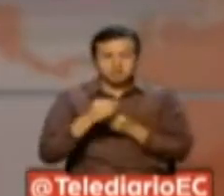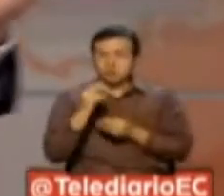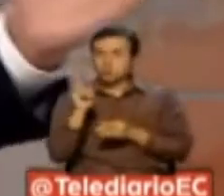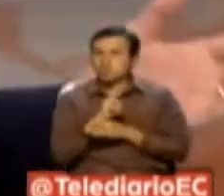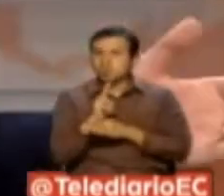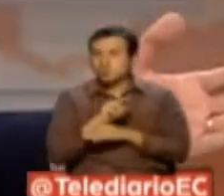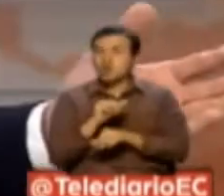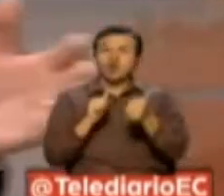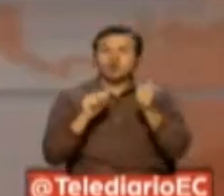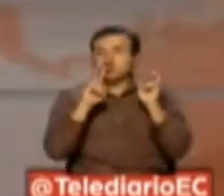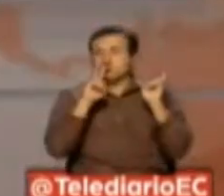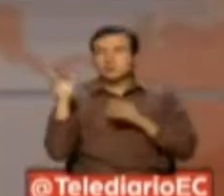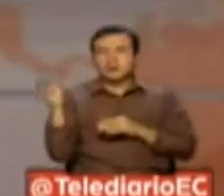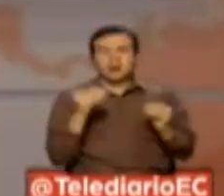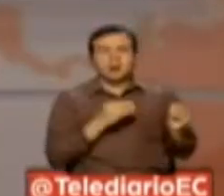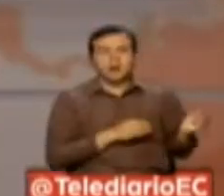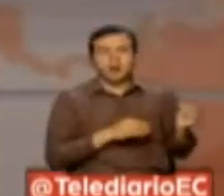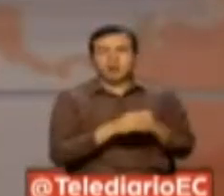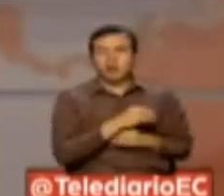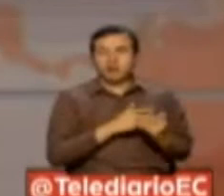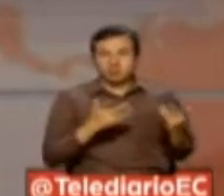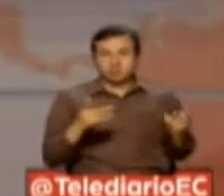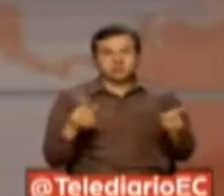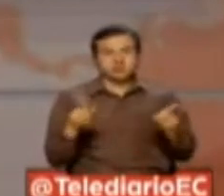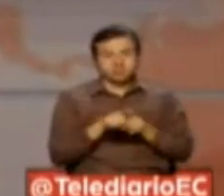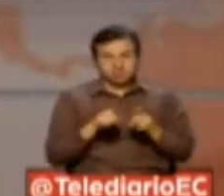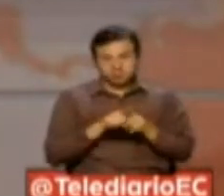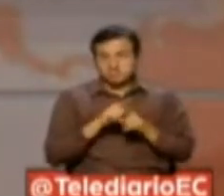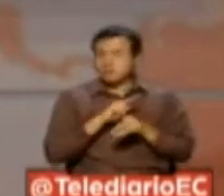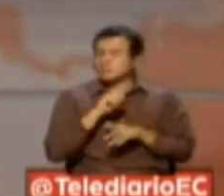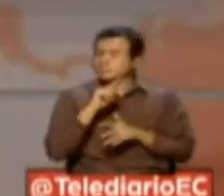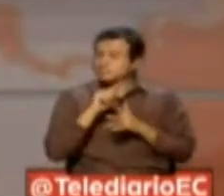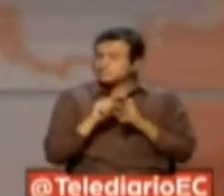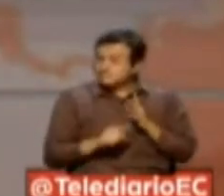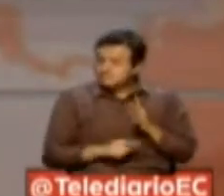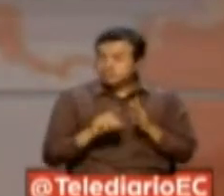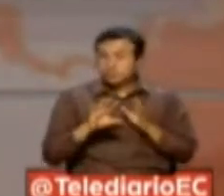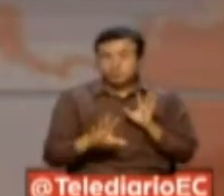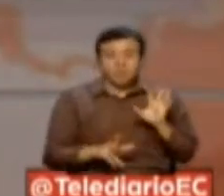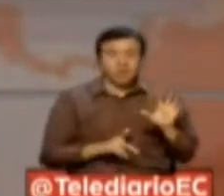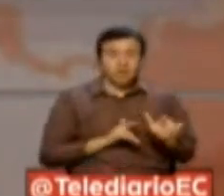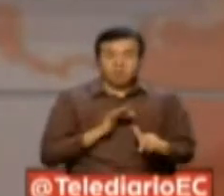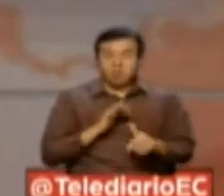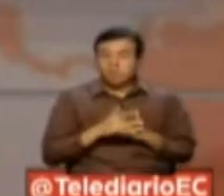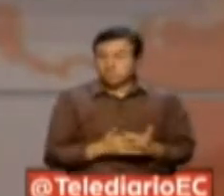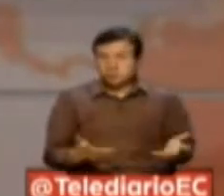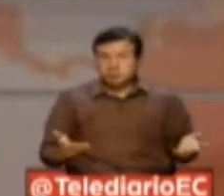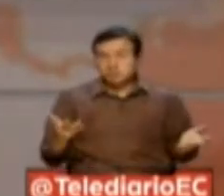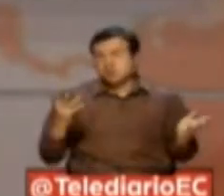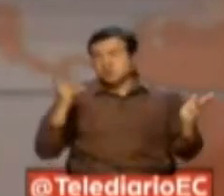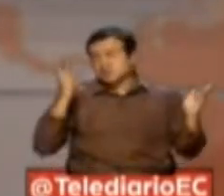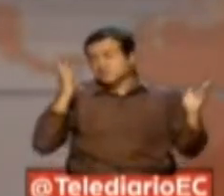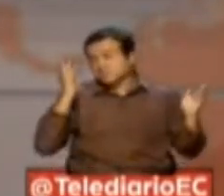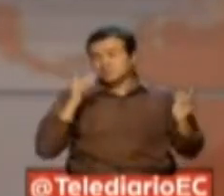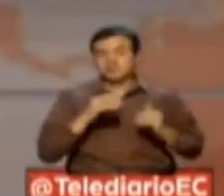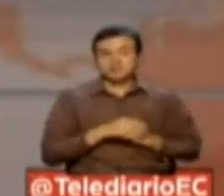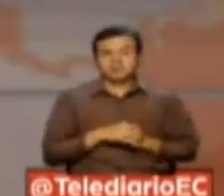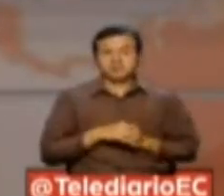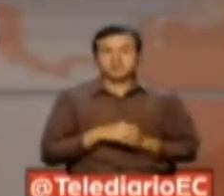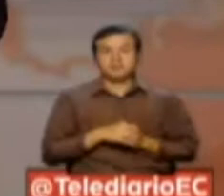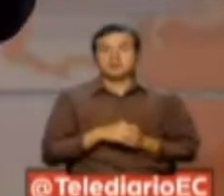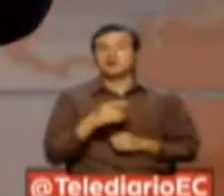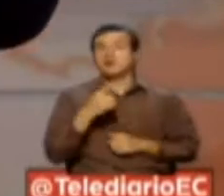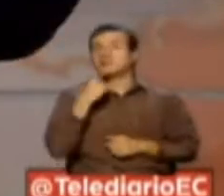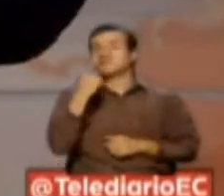usar en otro tema y eso parece que pasó también en otras cosas entonces la corrupción está uno puede uno